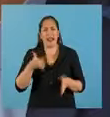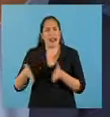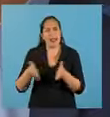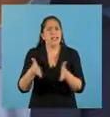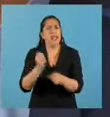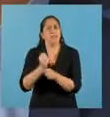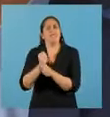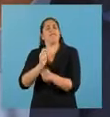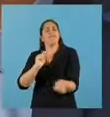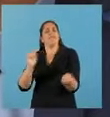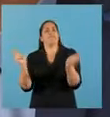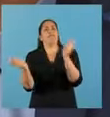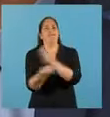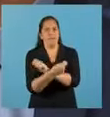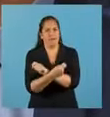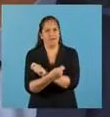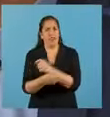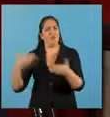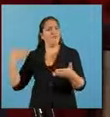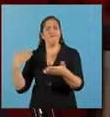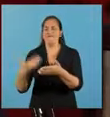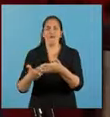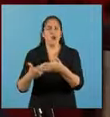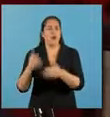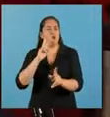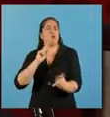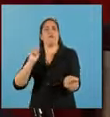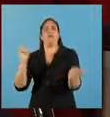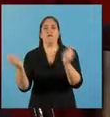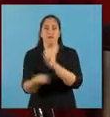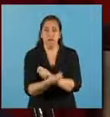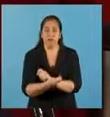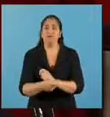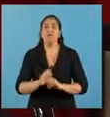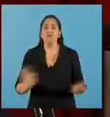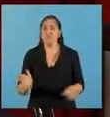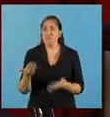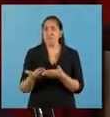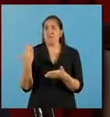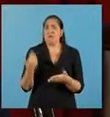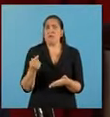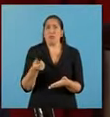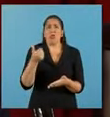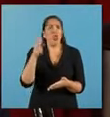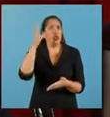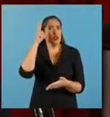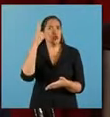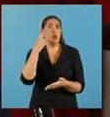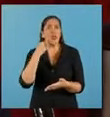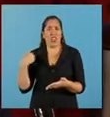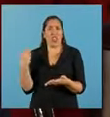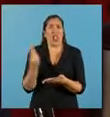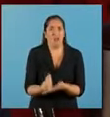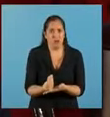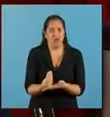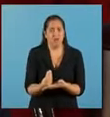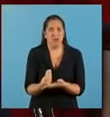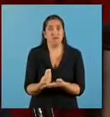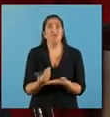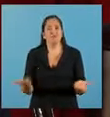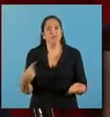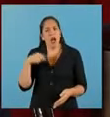venía transitando. Desde entonces han pasado apenas 81 días. En ese lapso